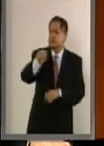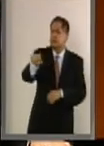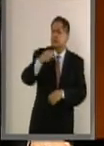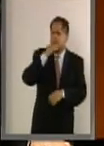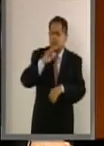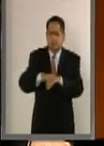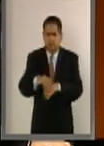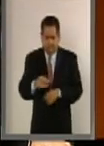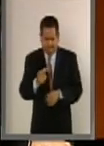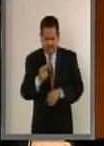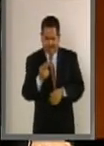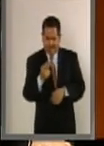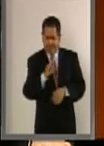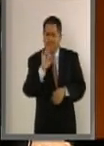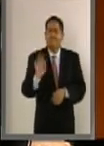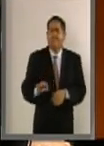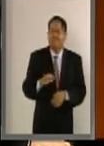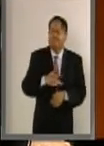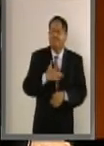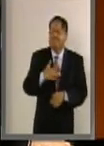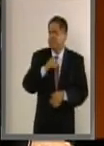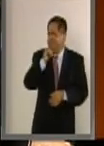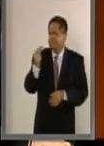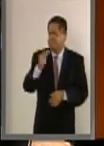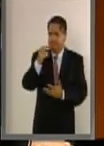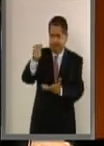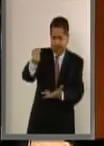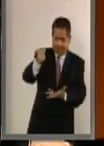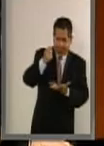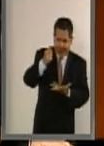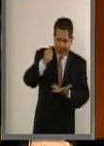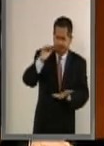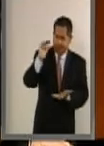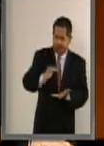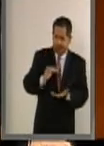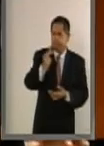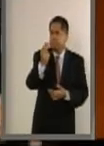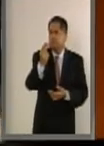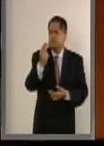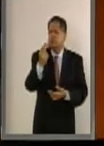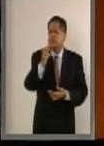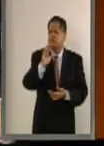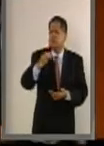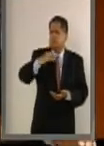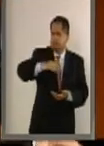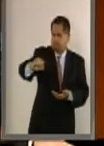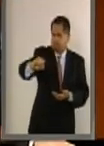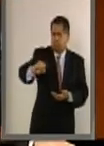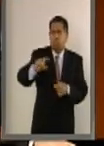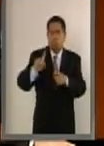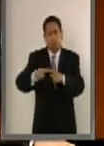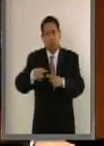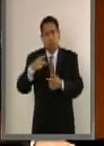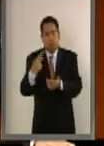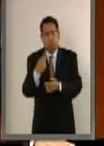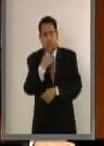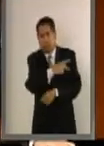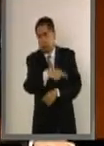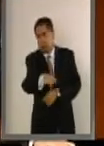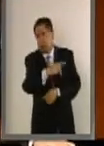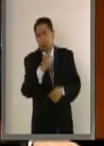ese 25% de asignación de prerrogativas de dinero que son de todas y todos los